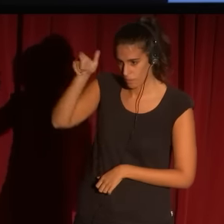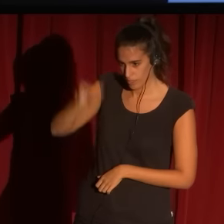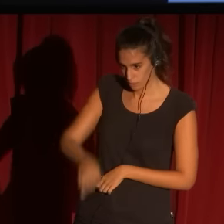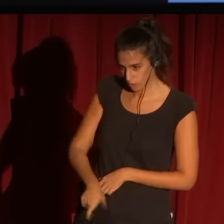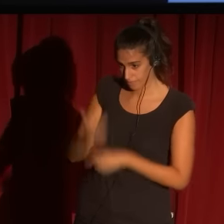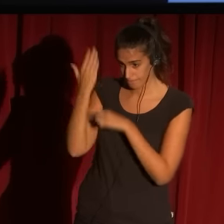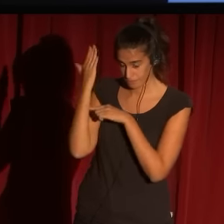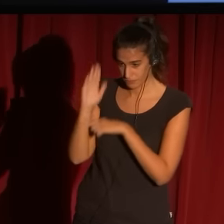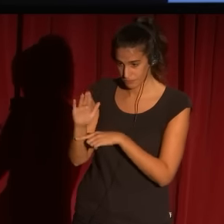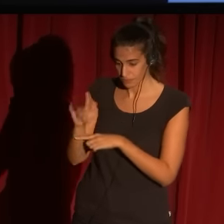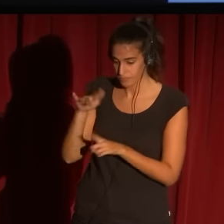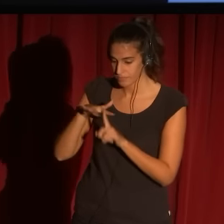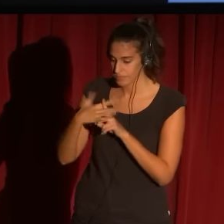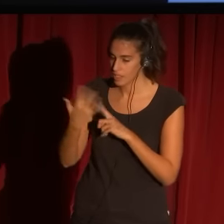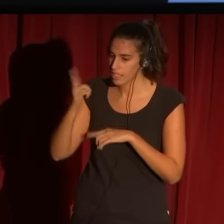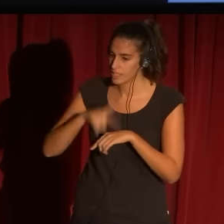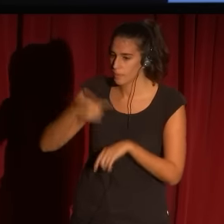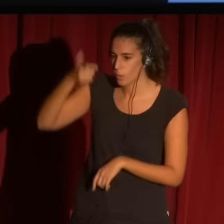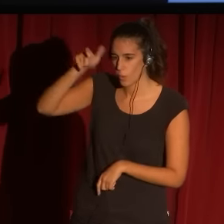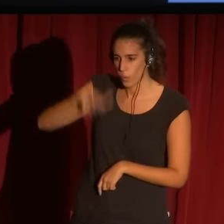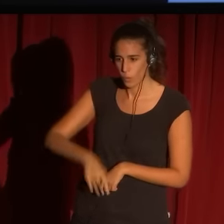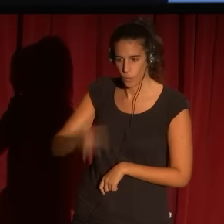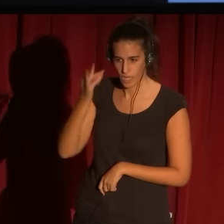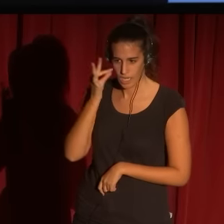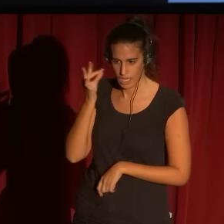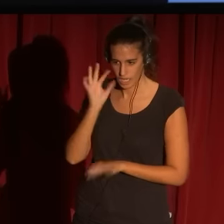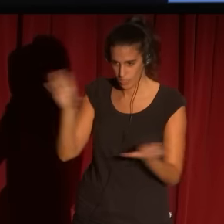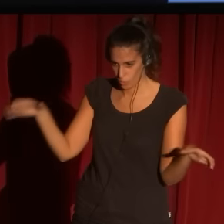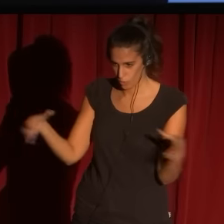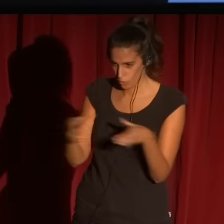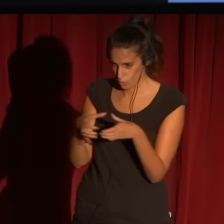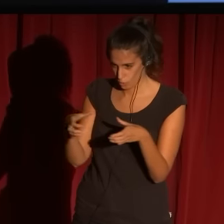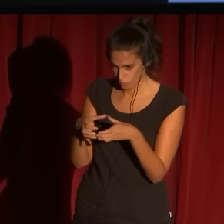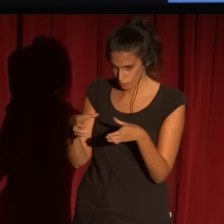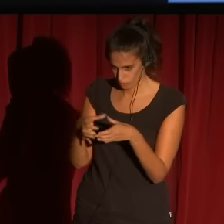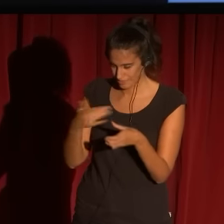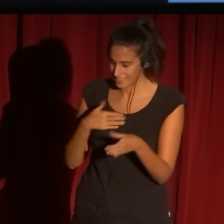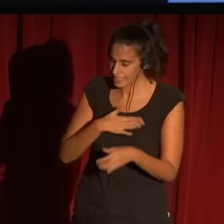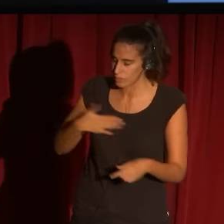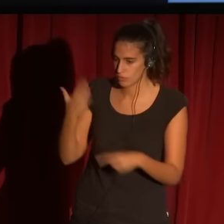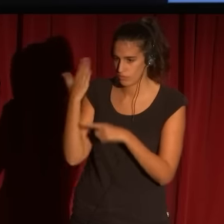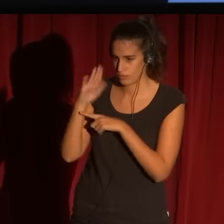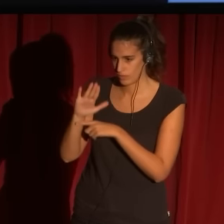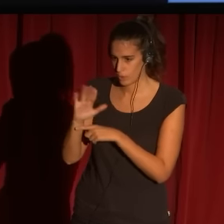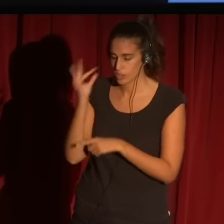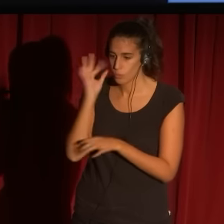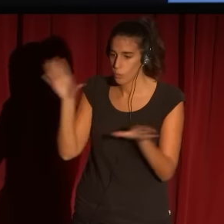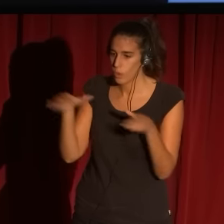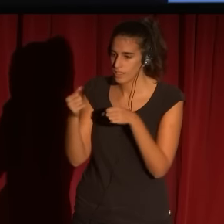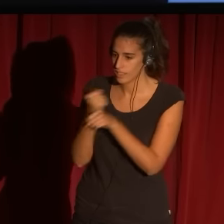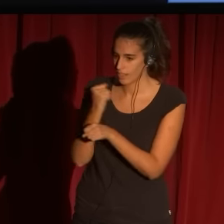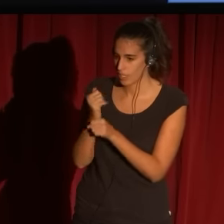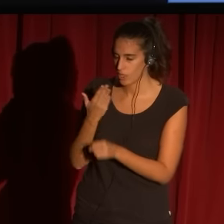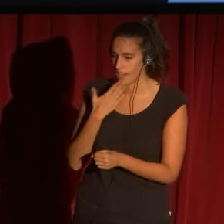artista Y en este caso Quizá para dar visibilidad a todo un grupo de artistas que serían las mujeres que trabajaron en la Edad